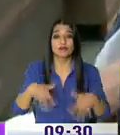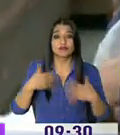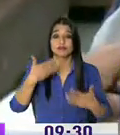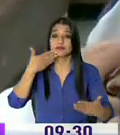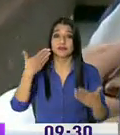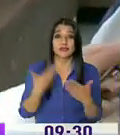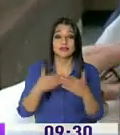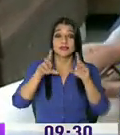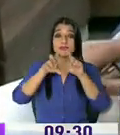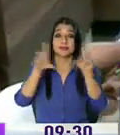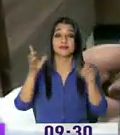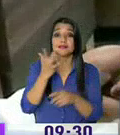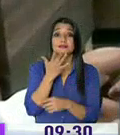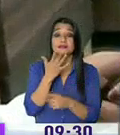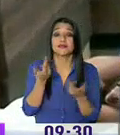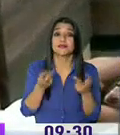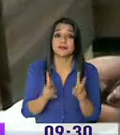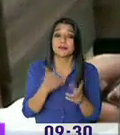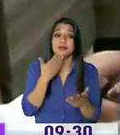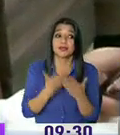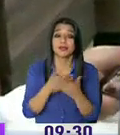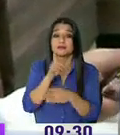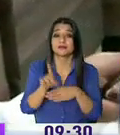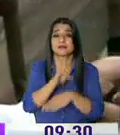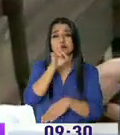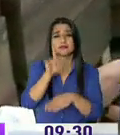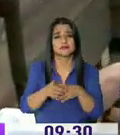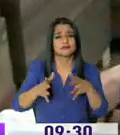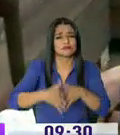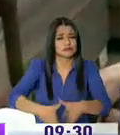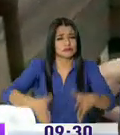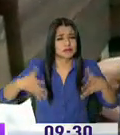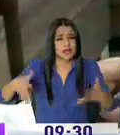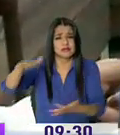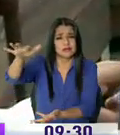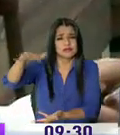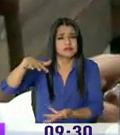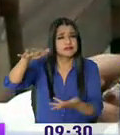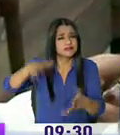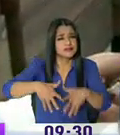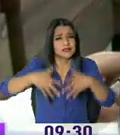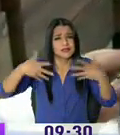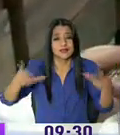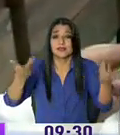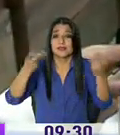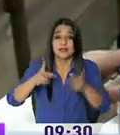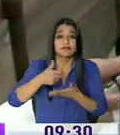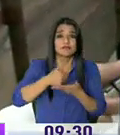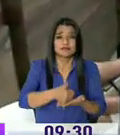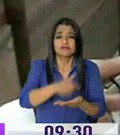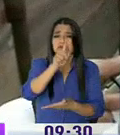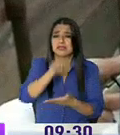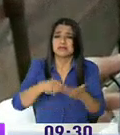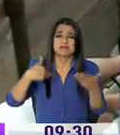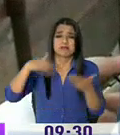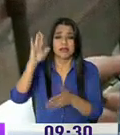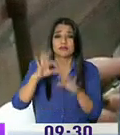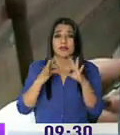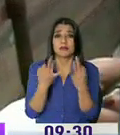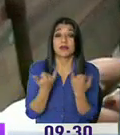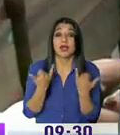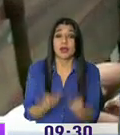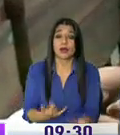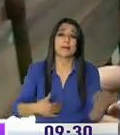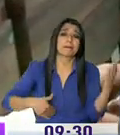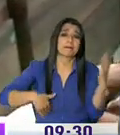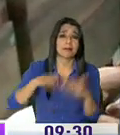a Corporación Favorita y a sus directivos por esta enorme donación. Ya hemos ayudado a miles de familias. Vamos a